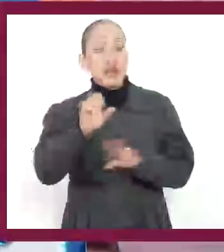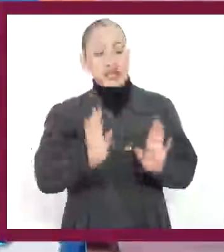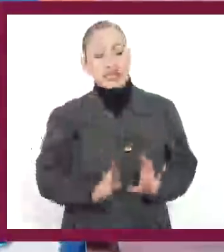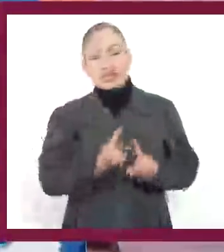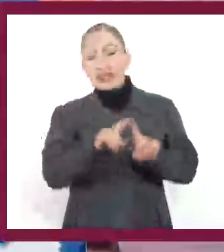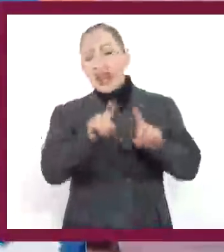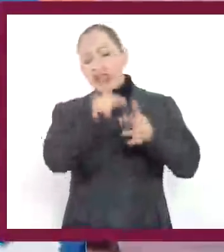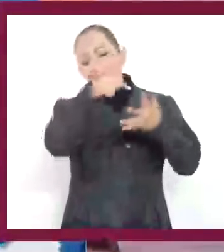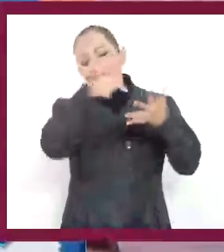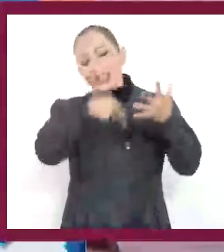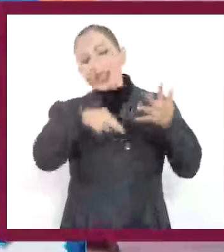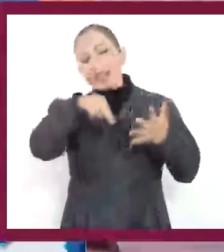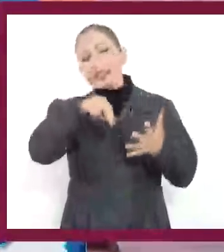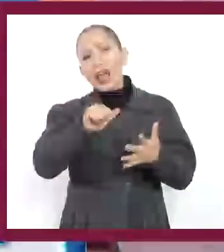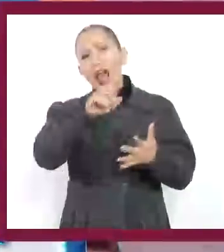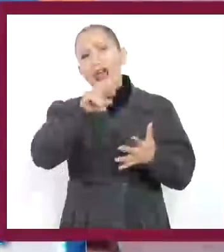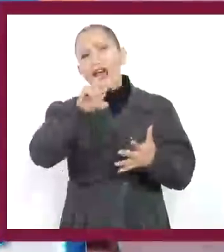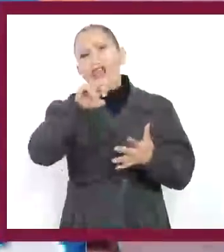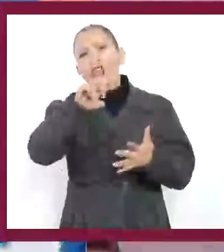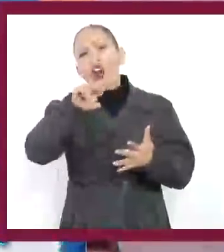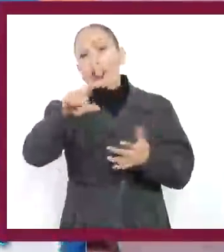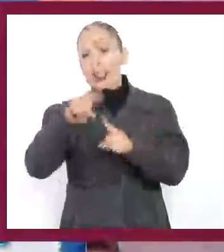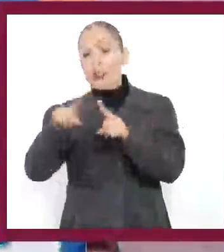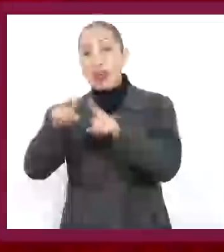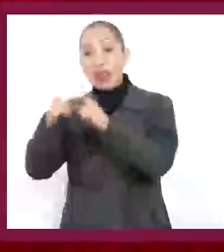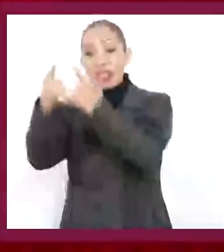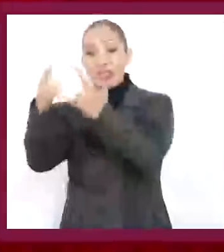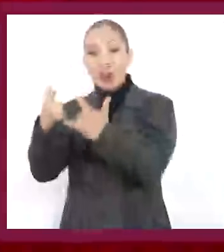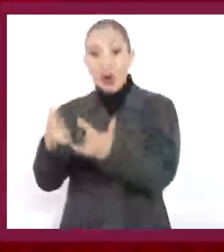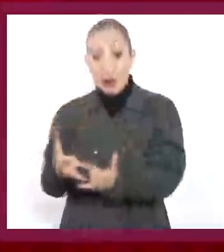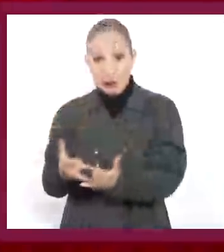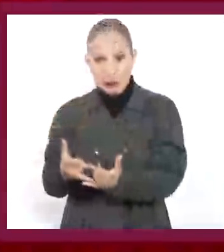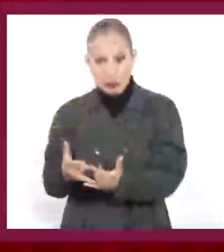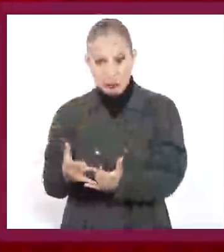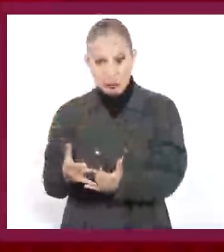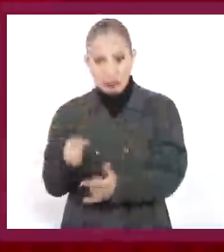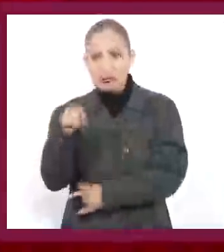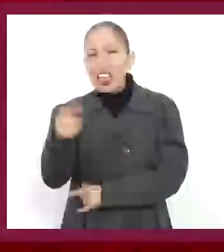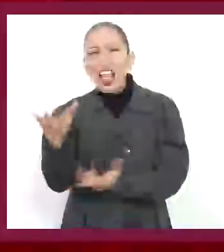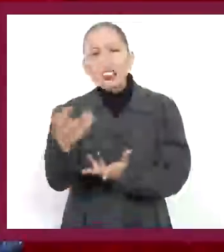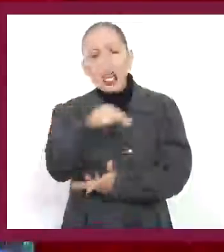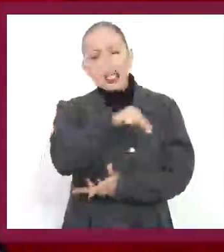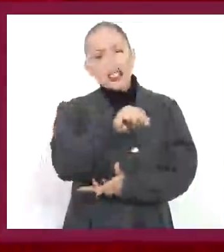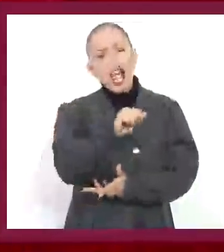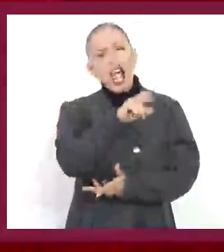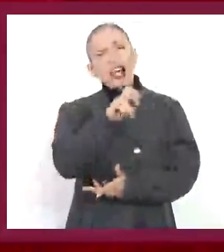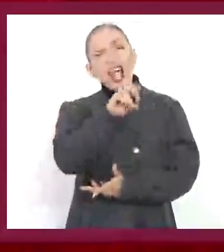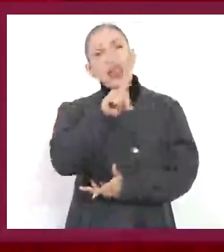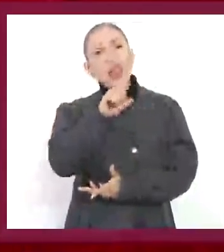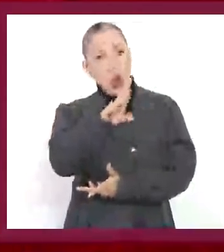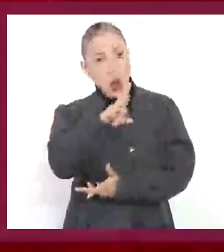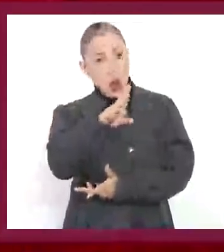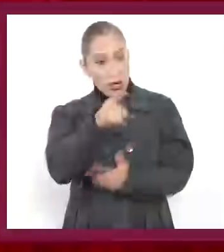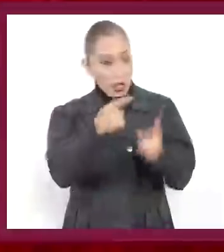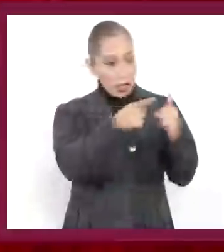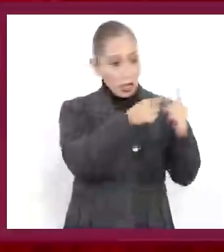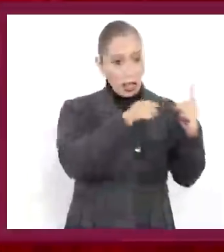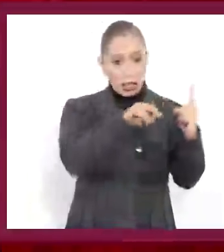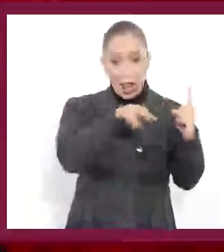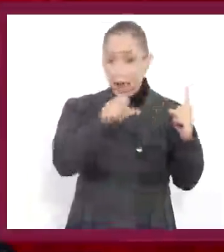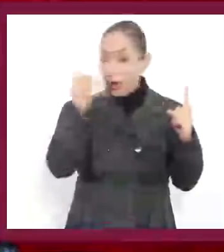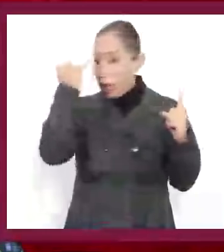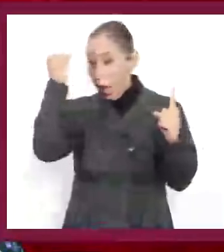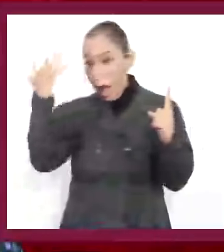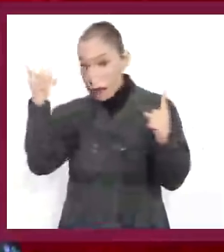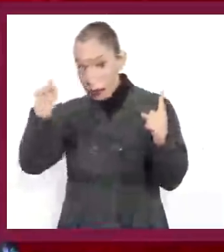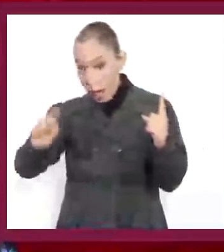de narradores en diversos subgéneros narrativos. ¿Qué hace un narrador? ¿Es lo mismo el narrador que el autor